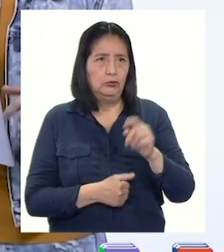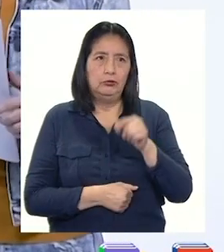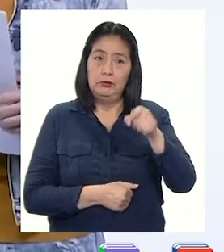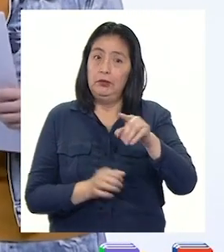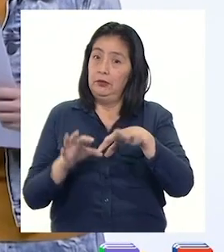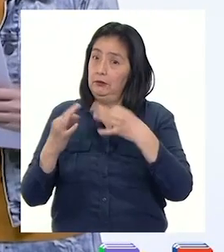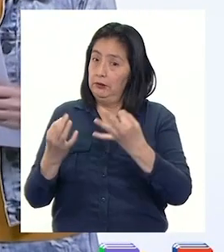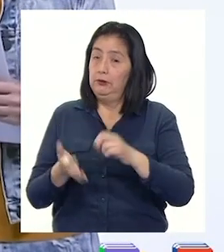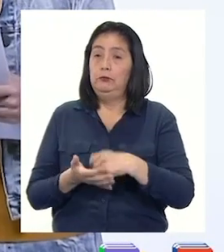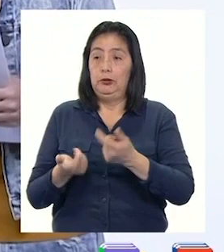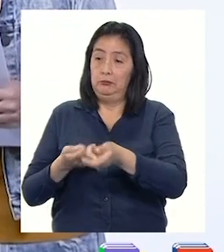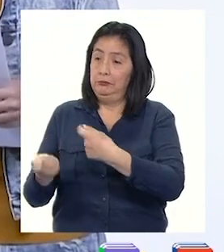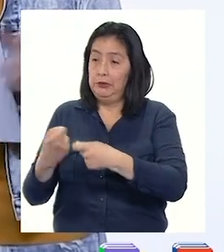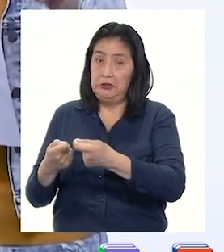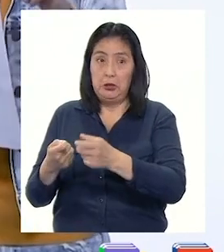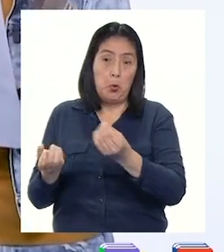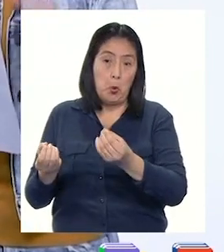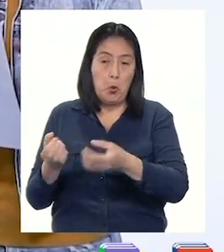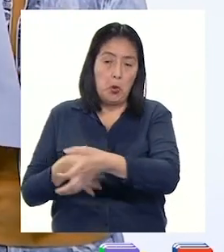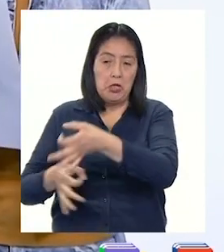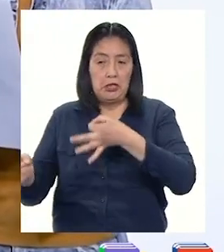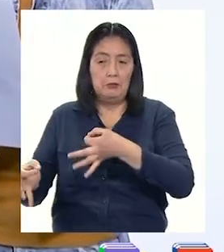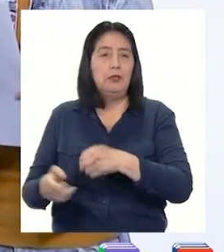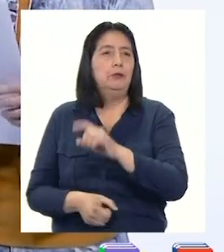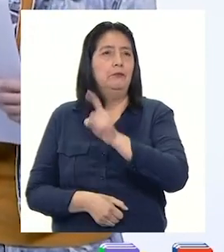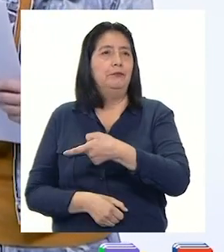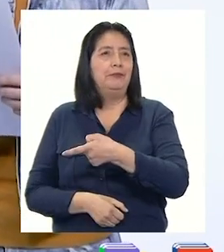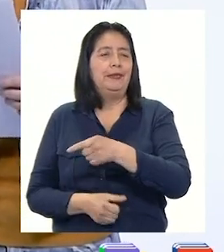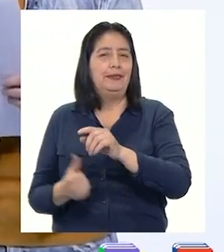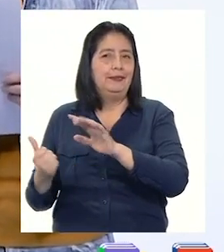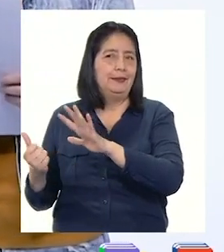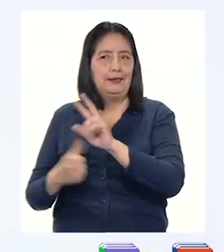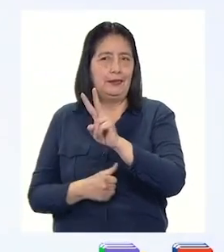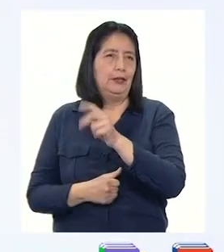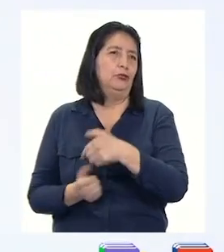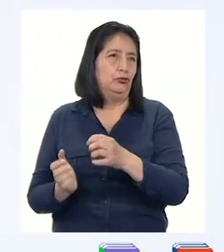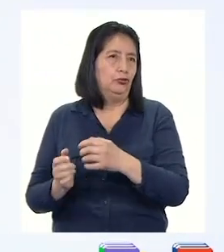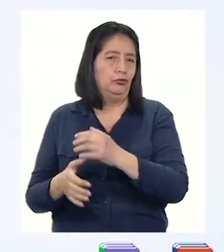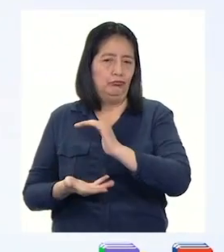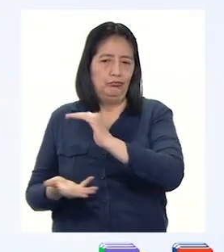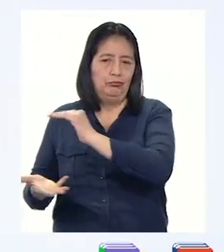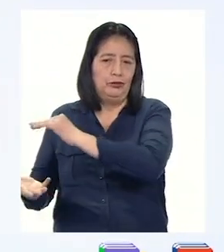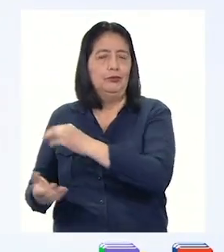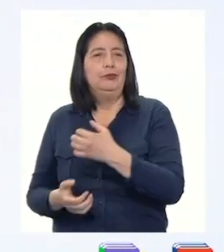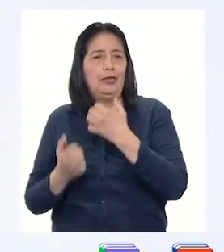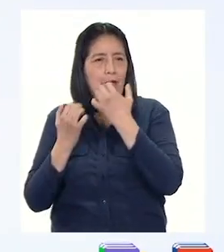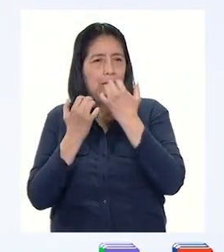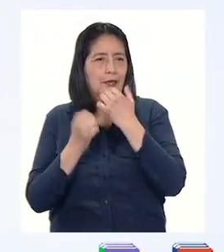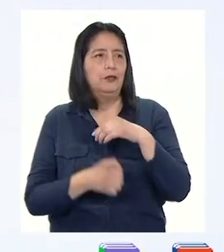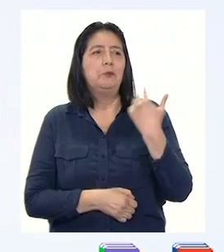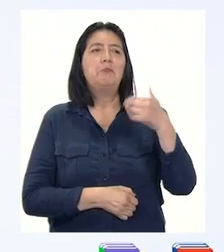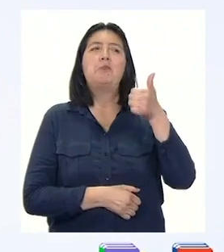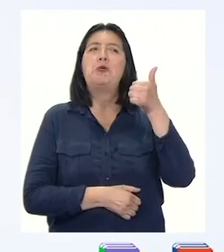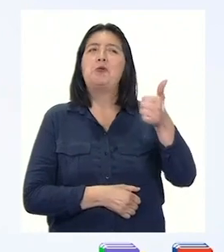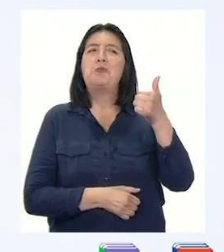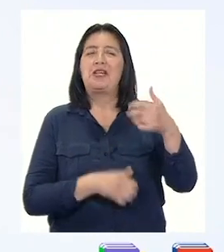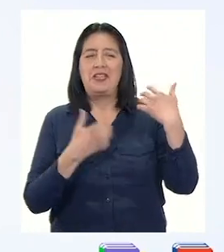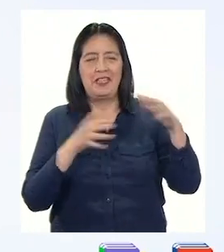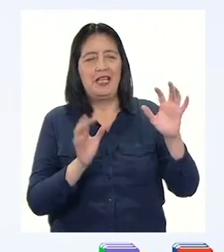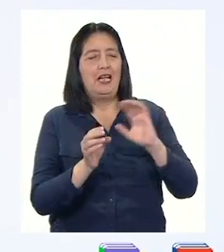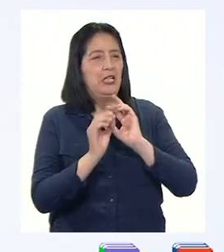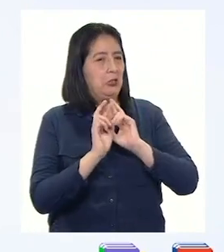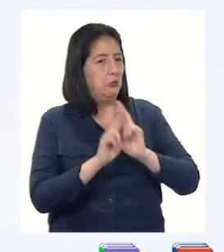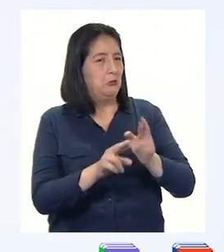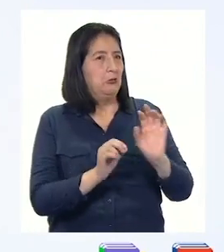Estas familias podrán comercializar o intercambiar 1062 sacos de maíz. ¡Genial! Problema resuelto. Y